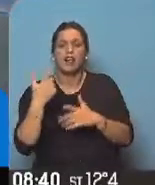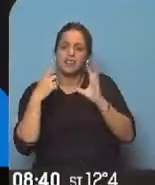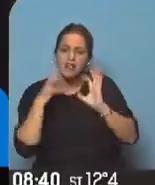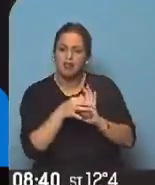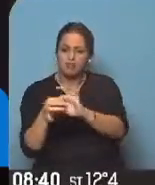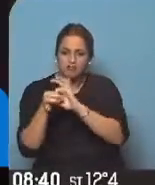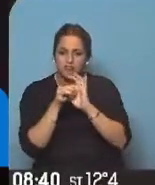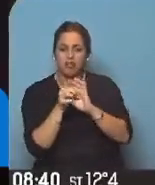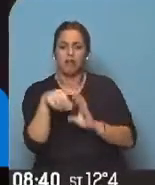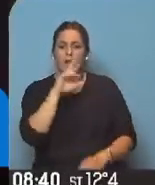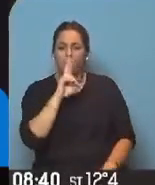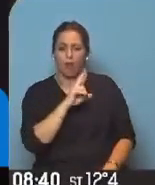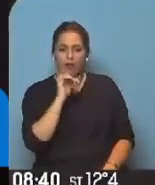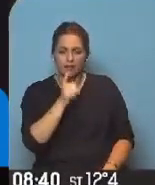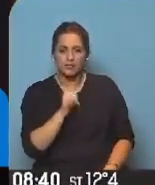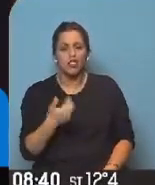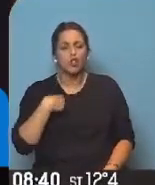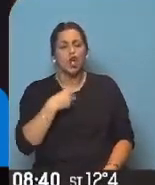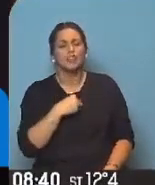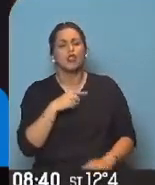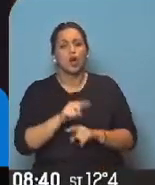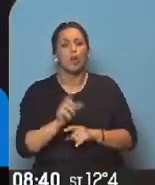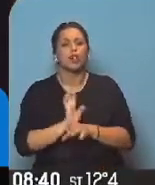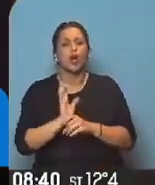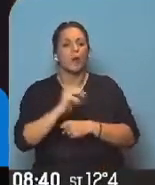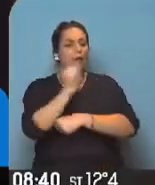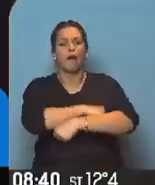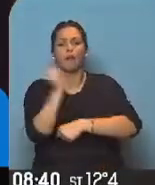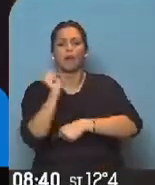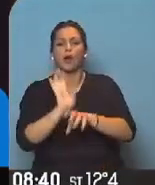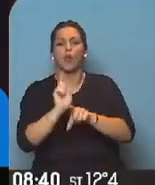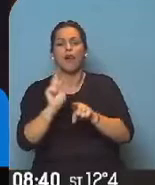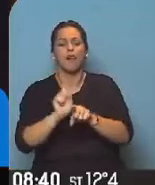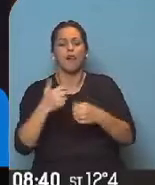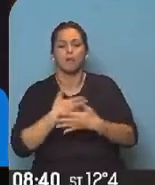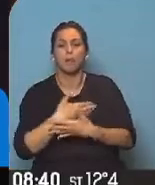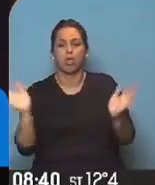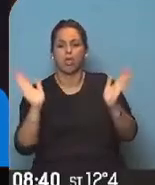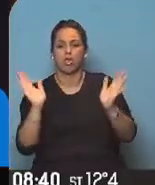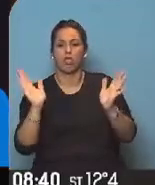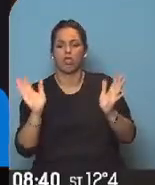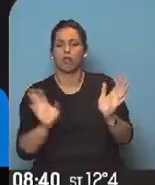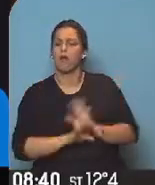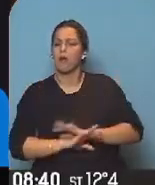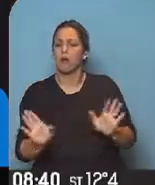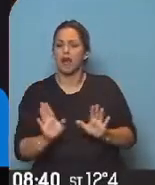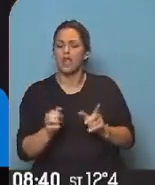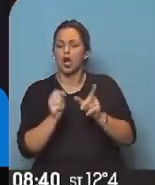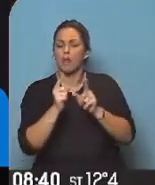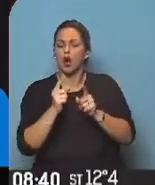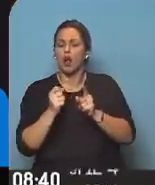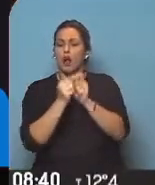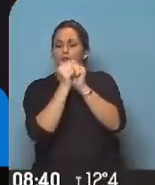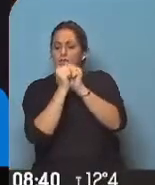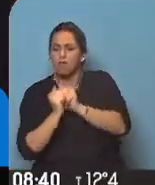nos veremos en totalmente y yo siento con esto como que se destapó lado ya viste como que se dejó de como que comenzó a hablarse